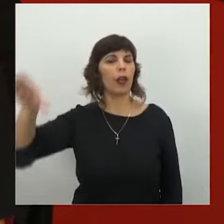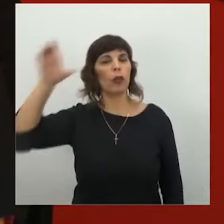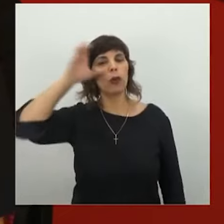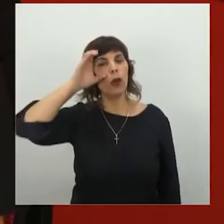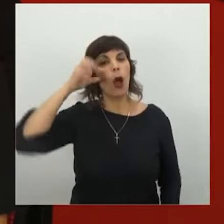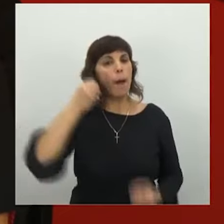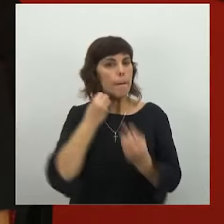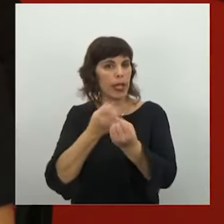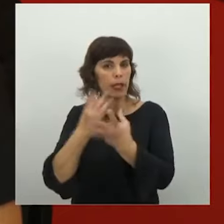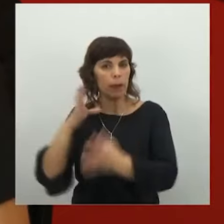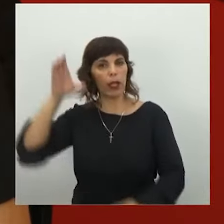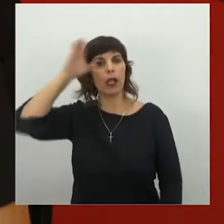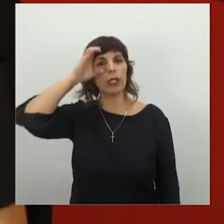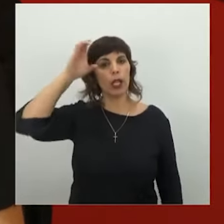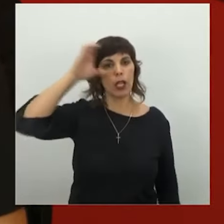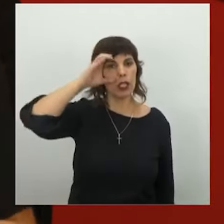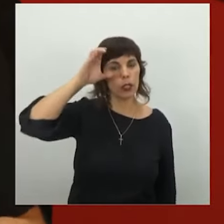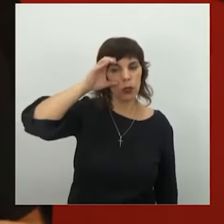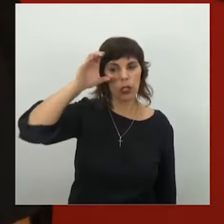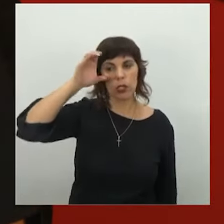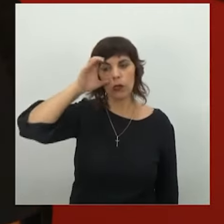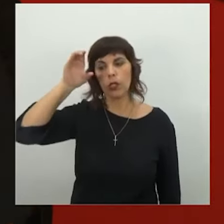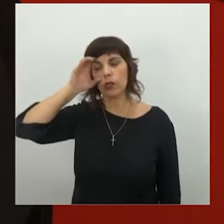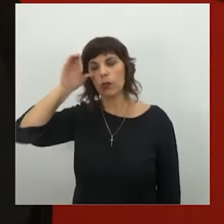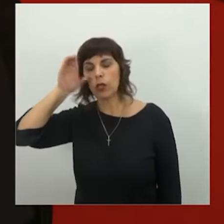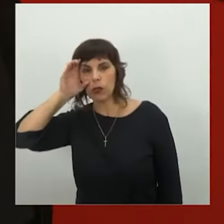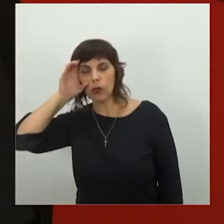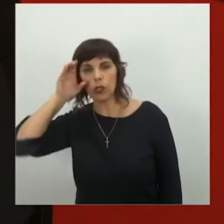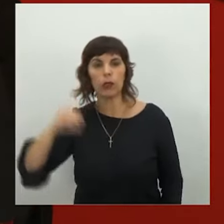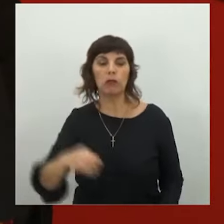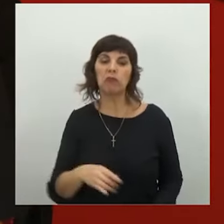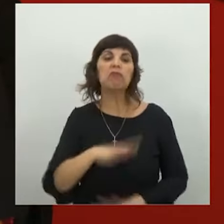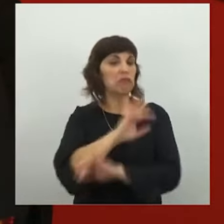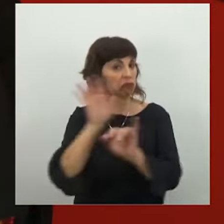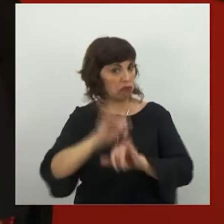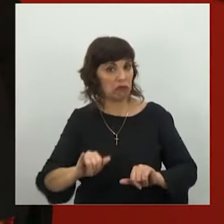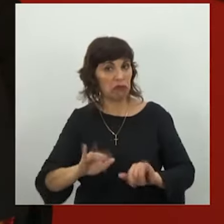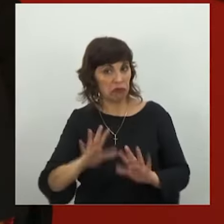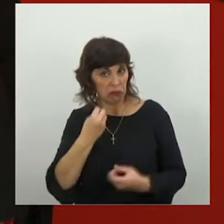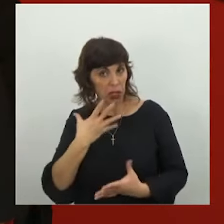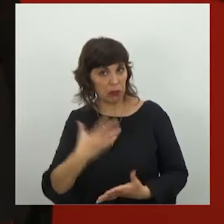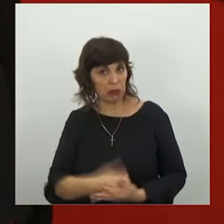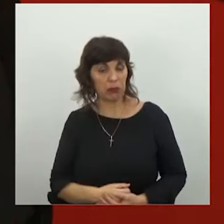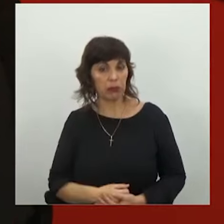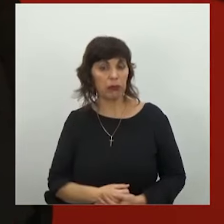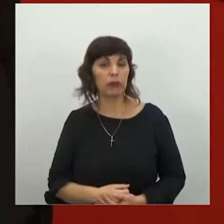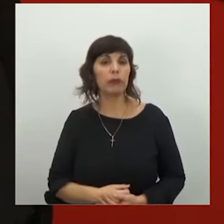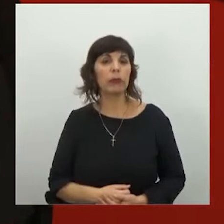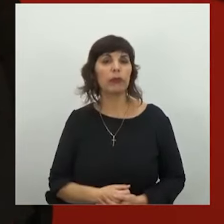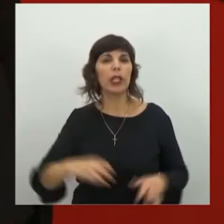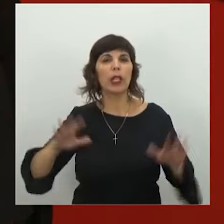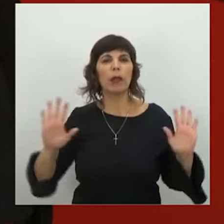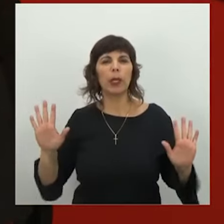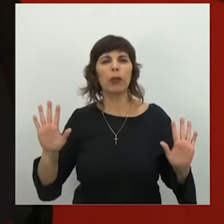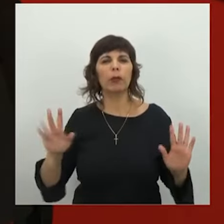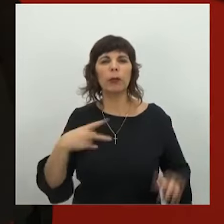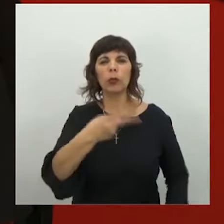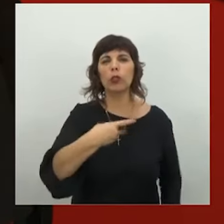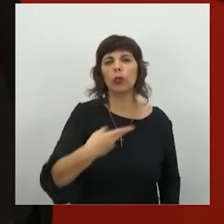por YouTube, por podcast o whatever. Yo te felicito. Pero lo que tú y yo